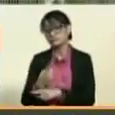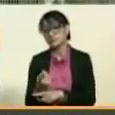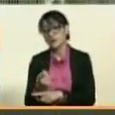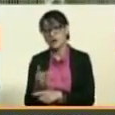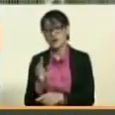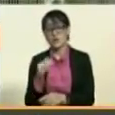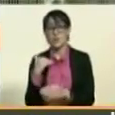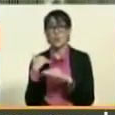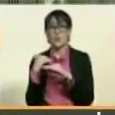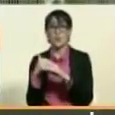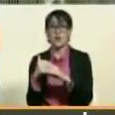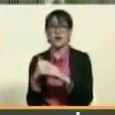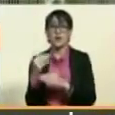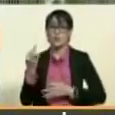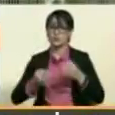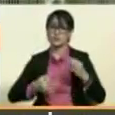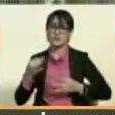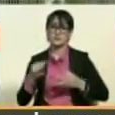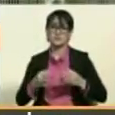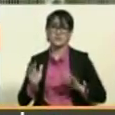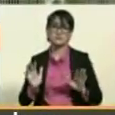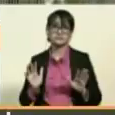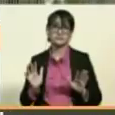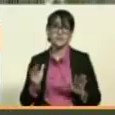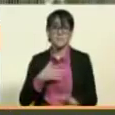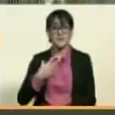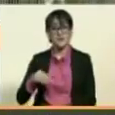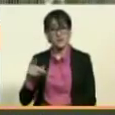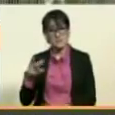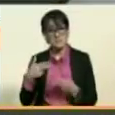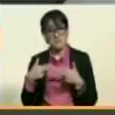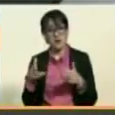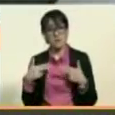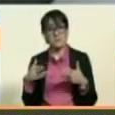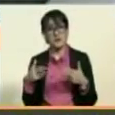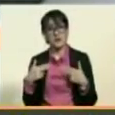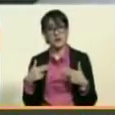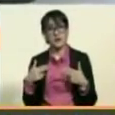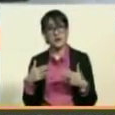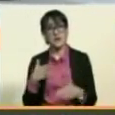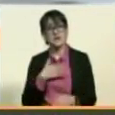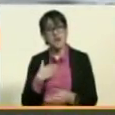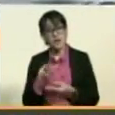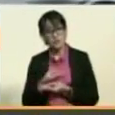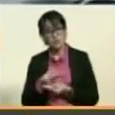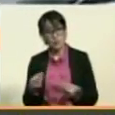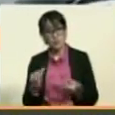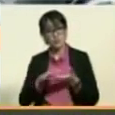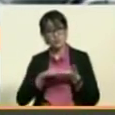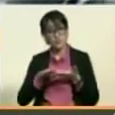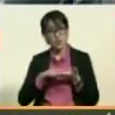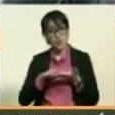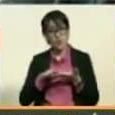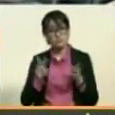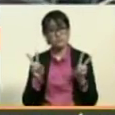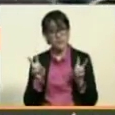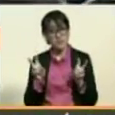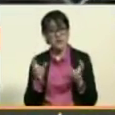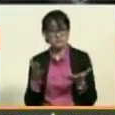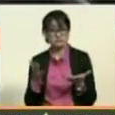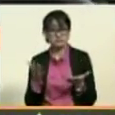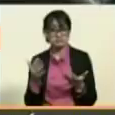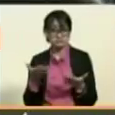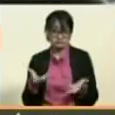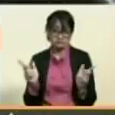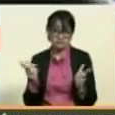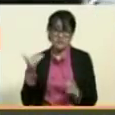reciprocidad, con justicia. Si el presidente Varela de Panamá quiere solucionar este asunto, que me llame